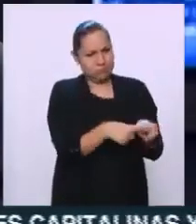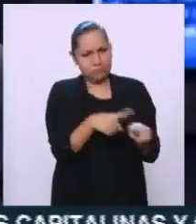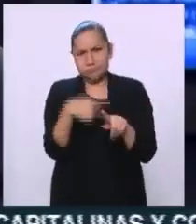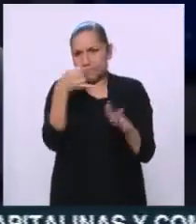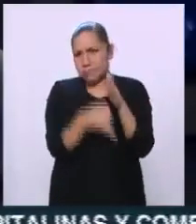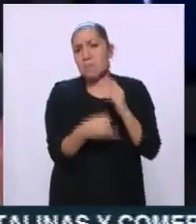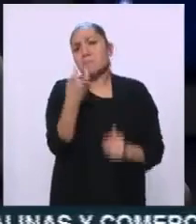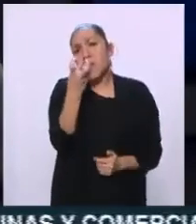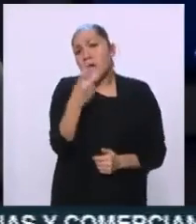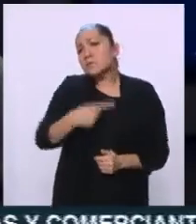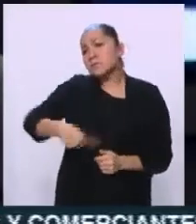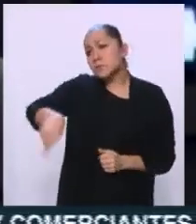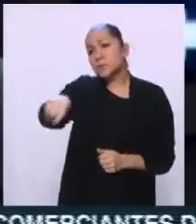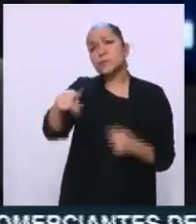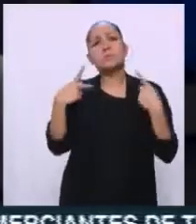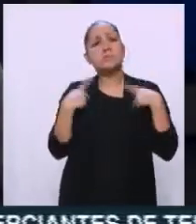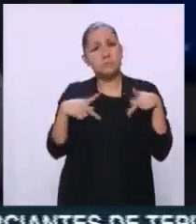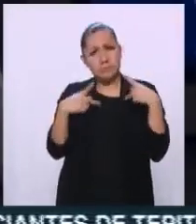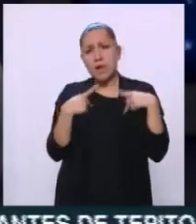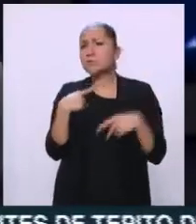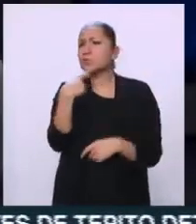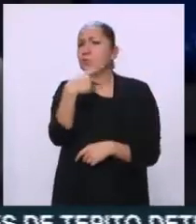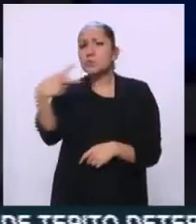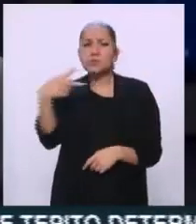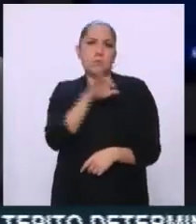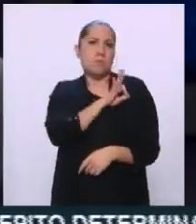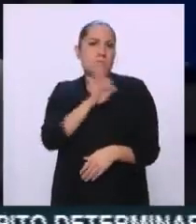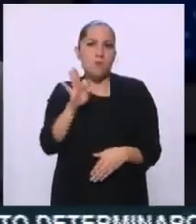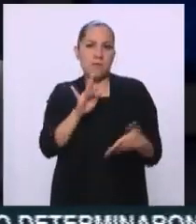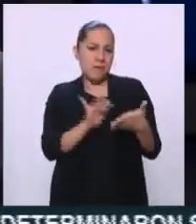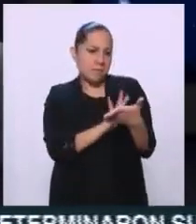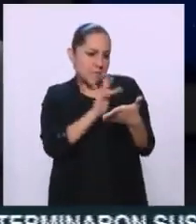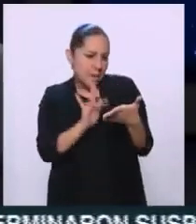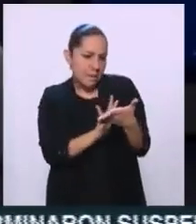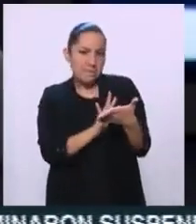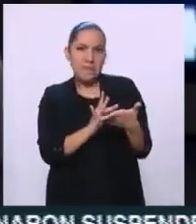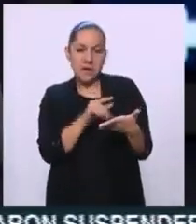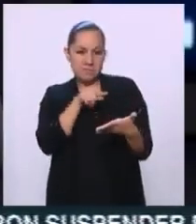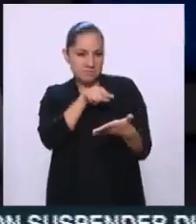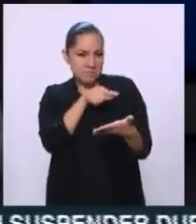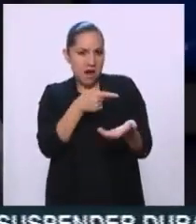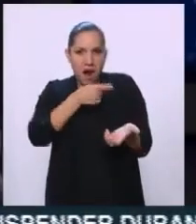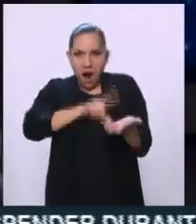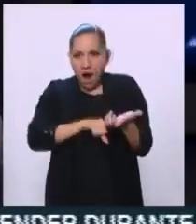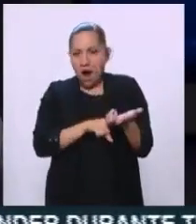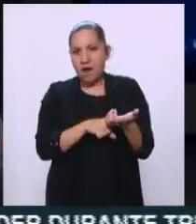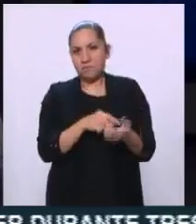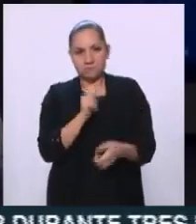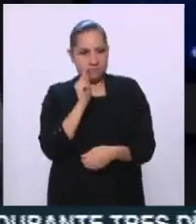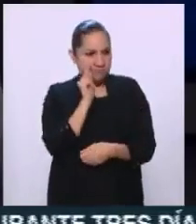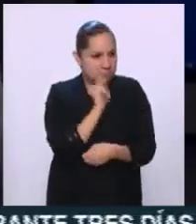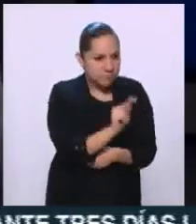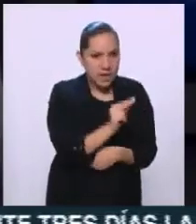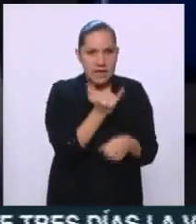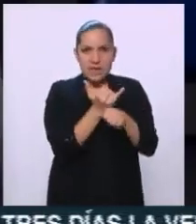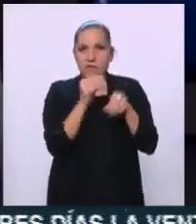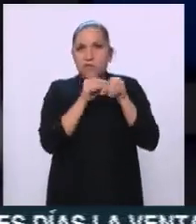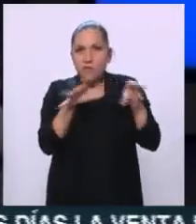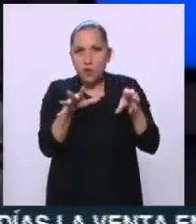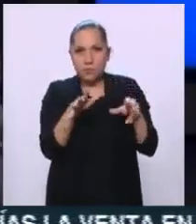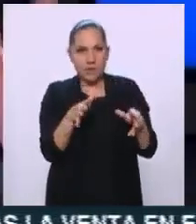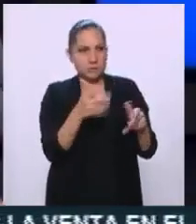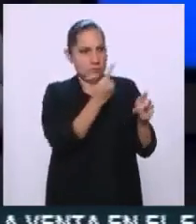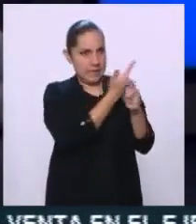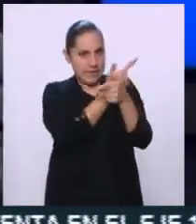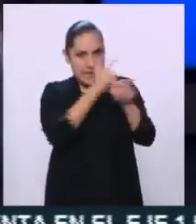su entorno, en sus relaciones hasta personales, en sus relaciones familiares, en cómo incluso